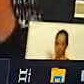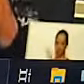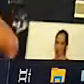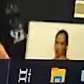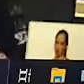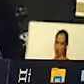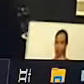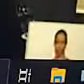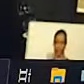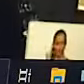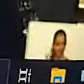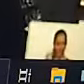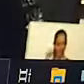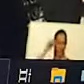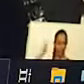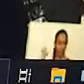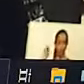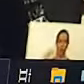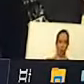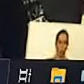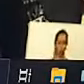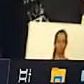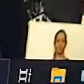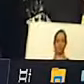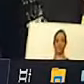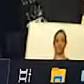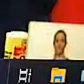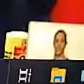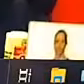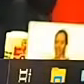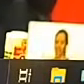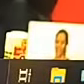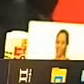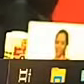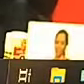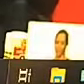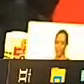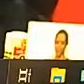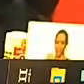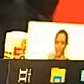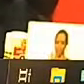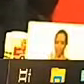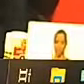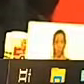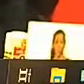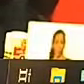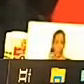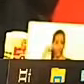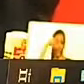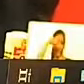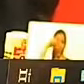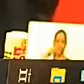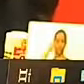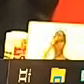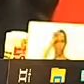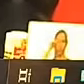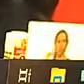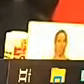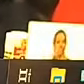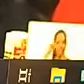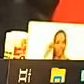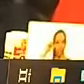Negra, Pacheco, Uga, ¿cómo están? Debra. Bueno, buenas noches. Bienvenido a la Zurda Conducta. Os lo dijo Pedro, este domingo se celebra el Día